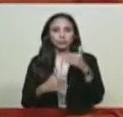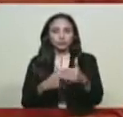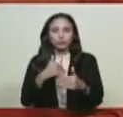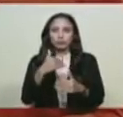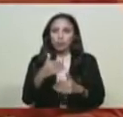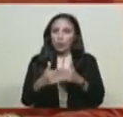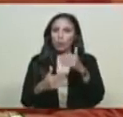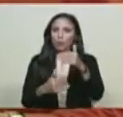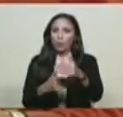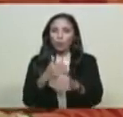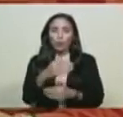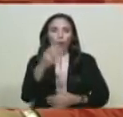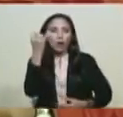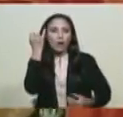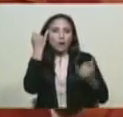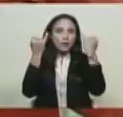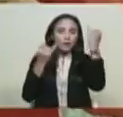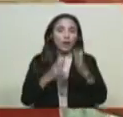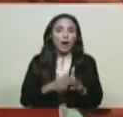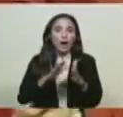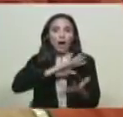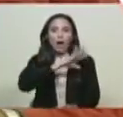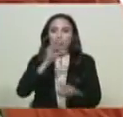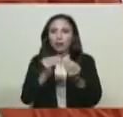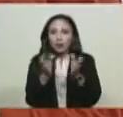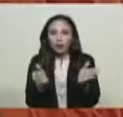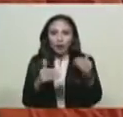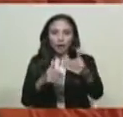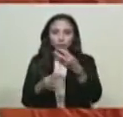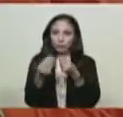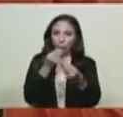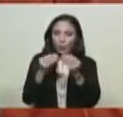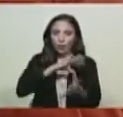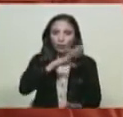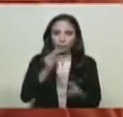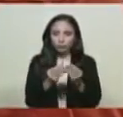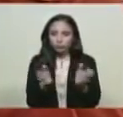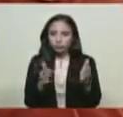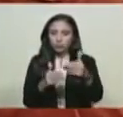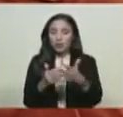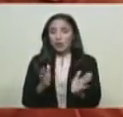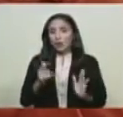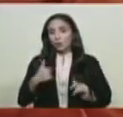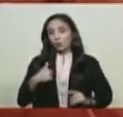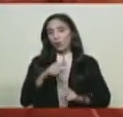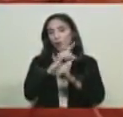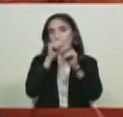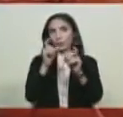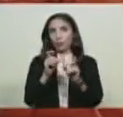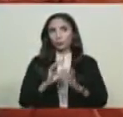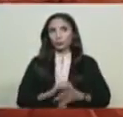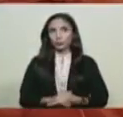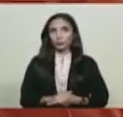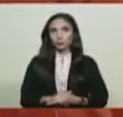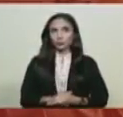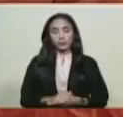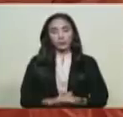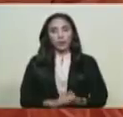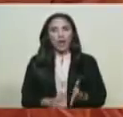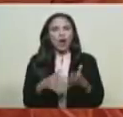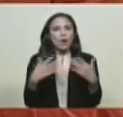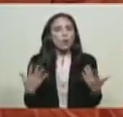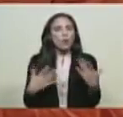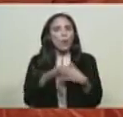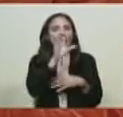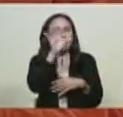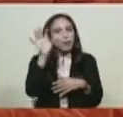Estamos batallando. Creamos los CLAP para atender directamente a la familia. Yo preguntaría, ¿qué país de América Latina o del